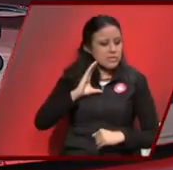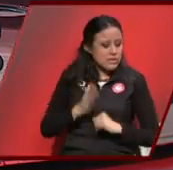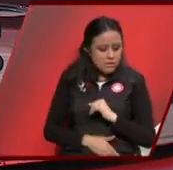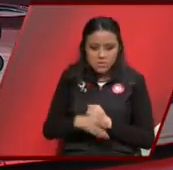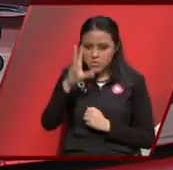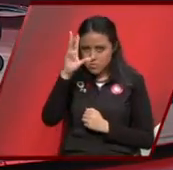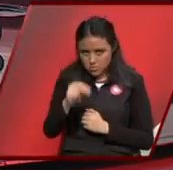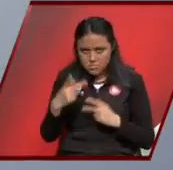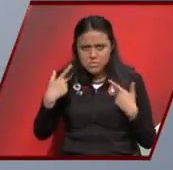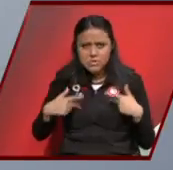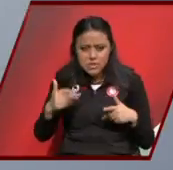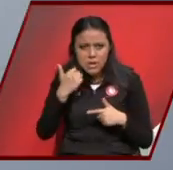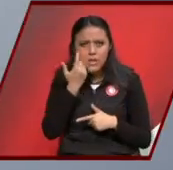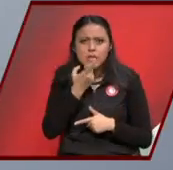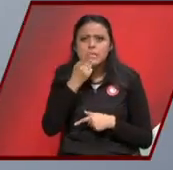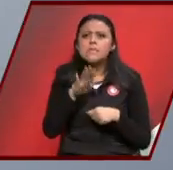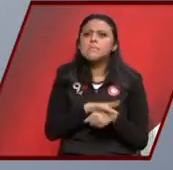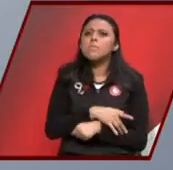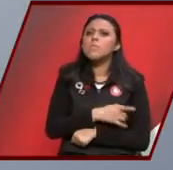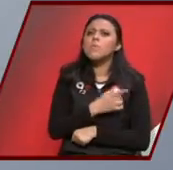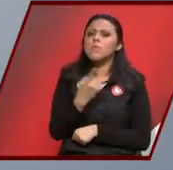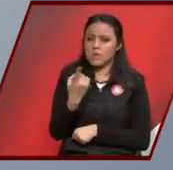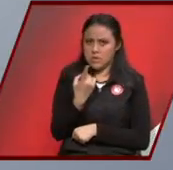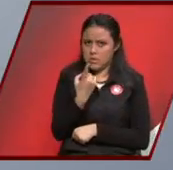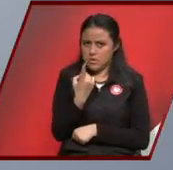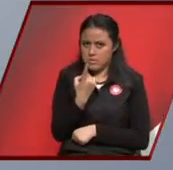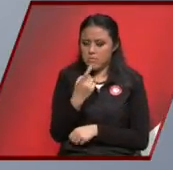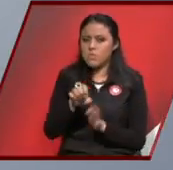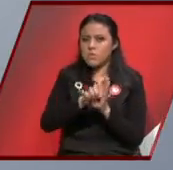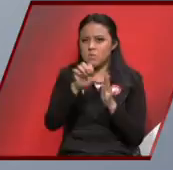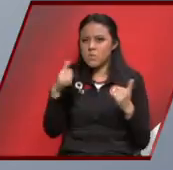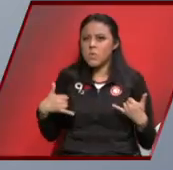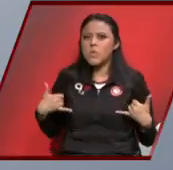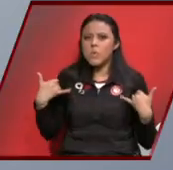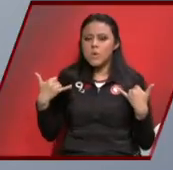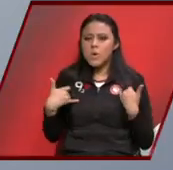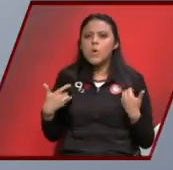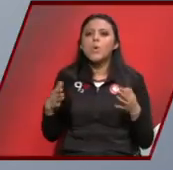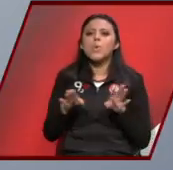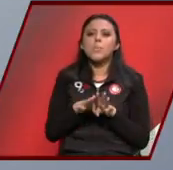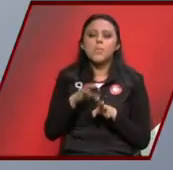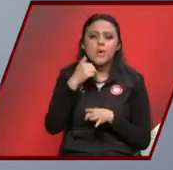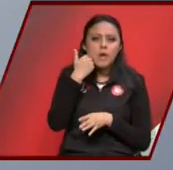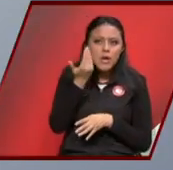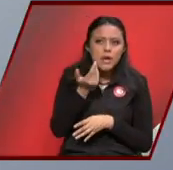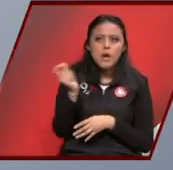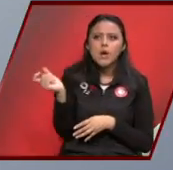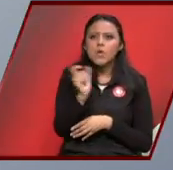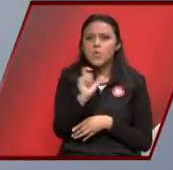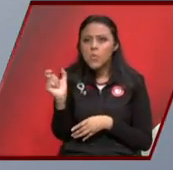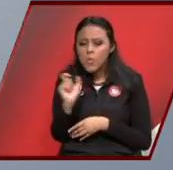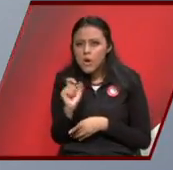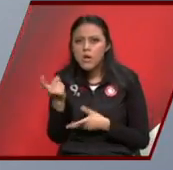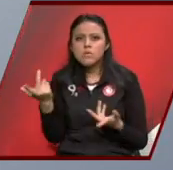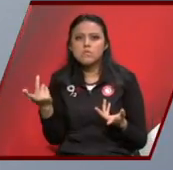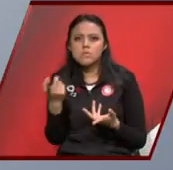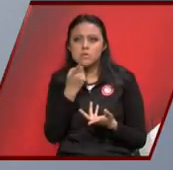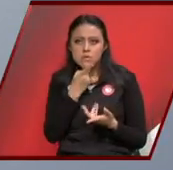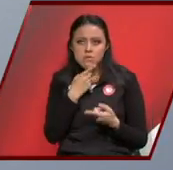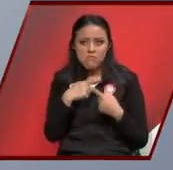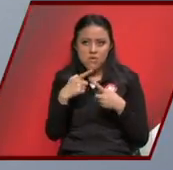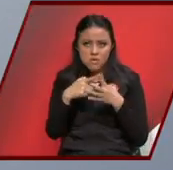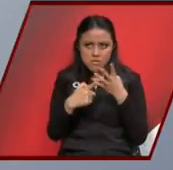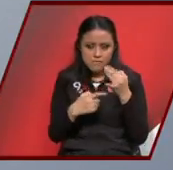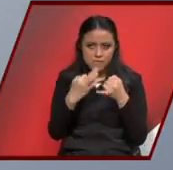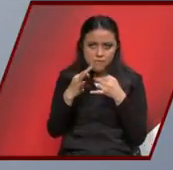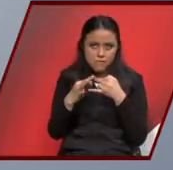acabó. La gente sí quiere que le expliques por qué. Como acabas de decir con los jóvenes, a ver, ¿cómo lo quieres, cómo y cuándo? Es que me llega mucho esa